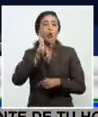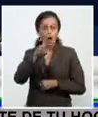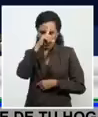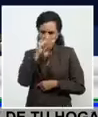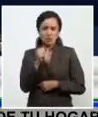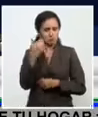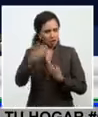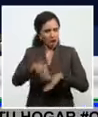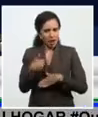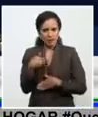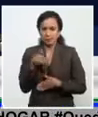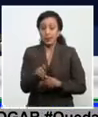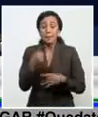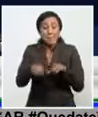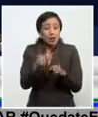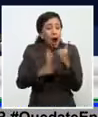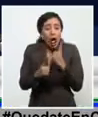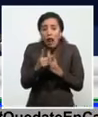tienen